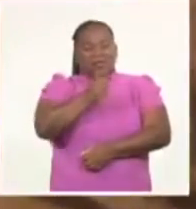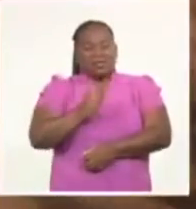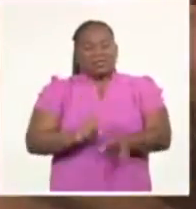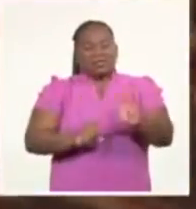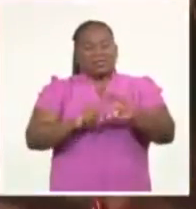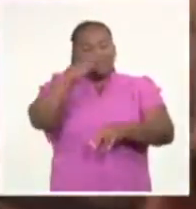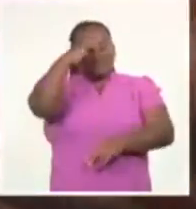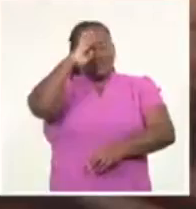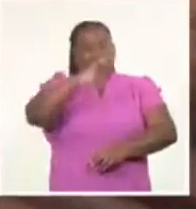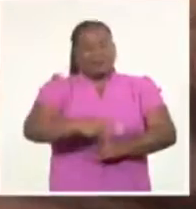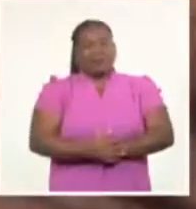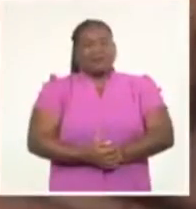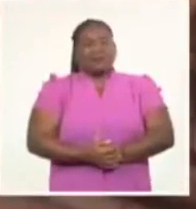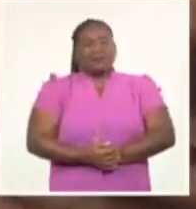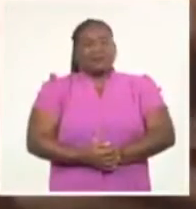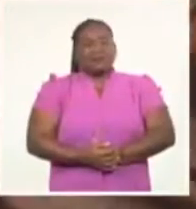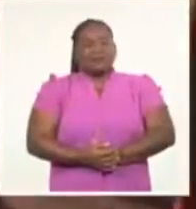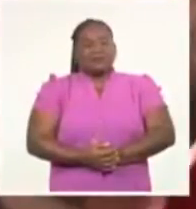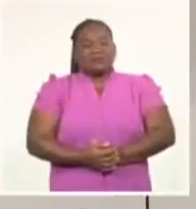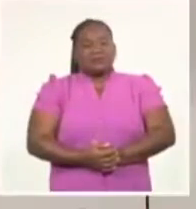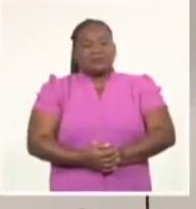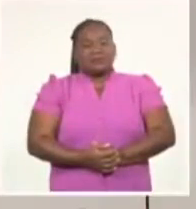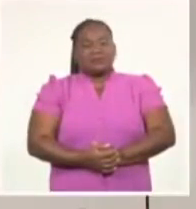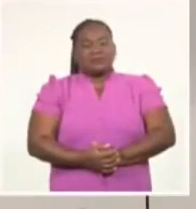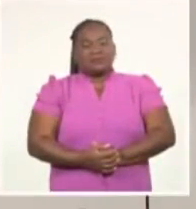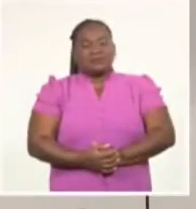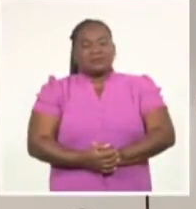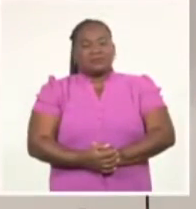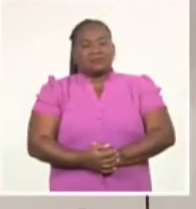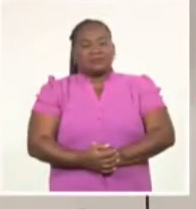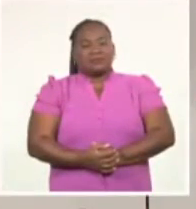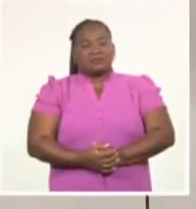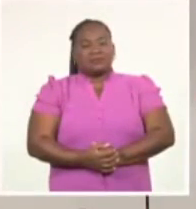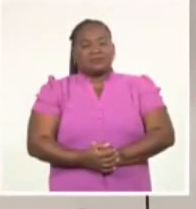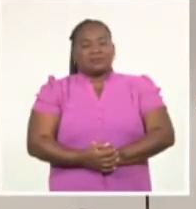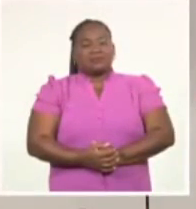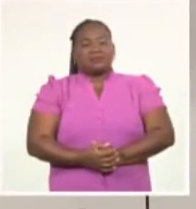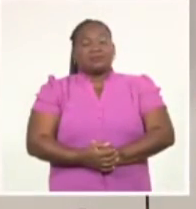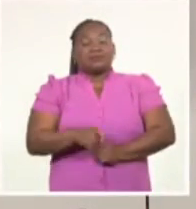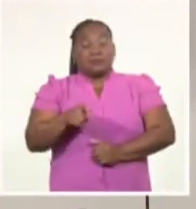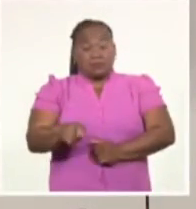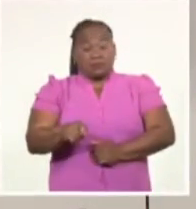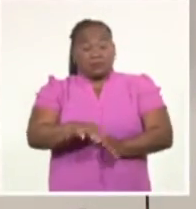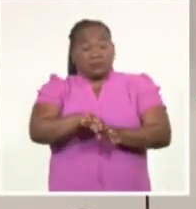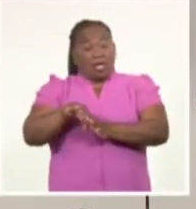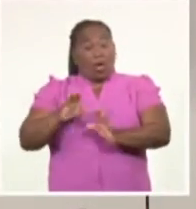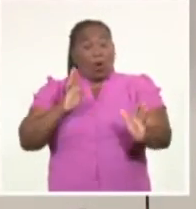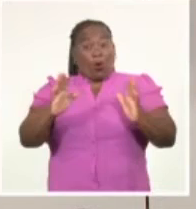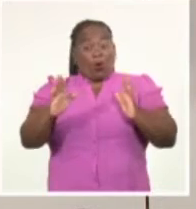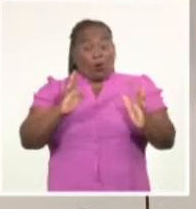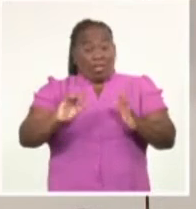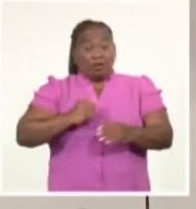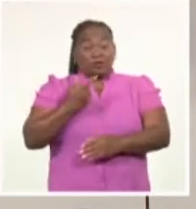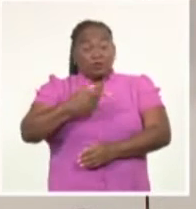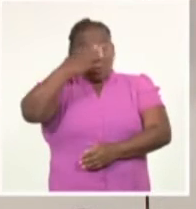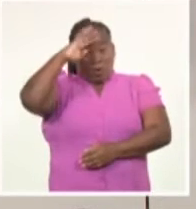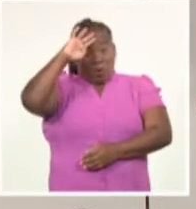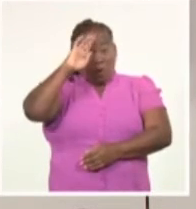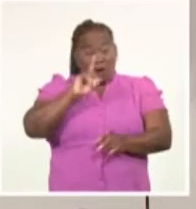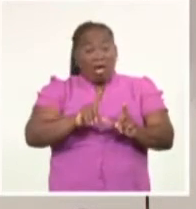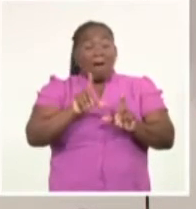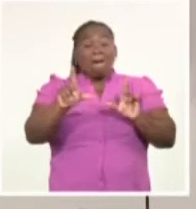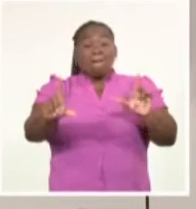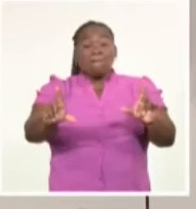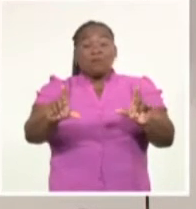Sistema Informativo de la Televisión Cubana. Con motivo de la Jornada por la Cultura Cubana, sesionó en el Museo Nacional